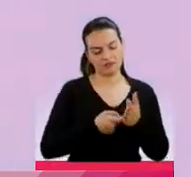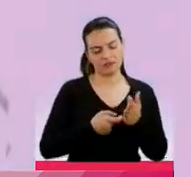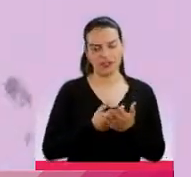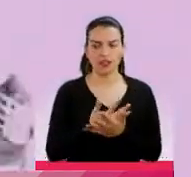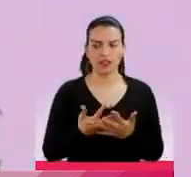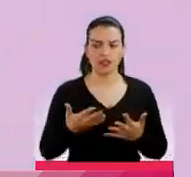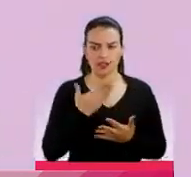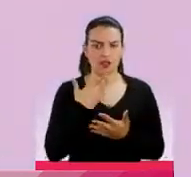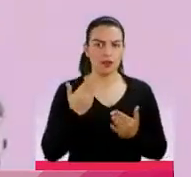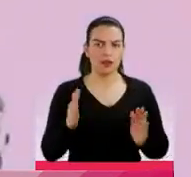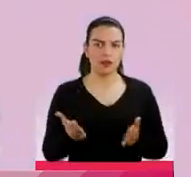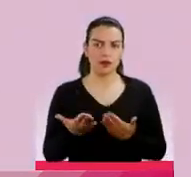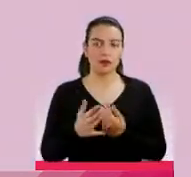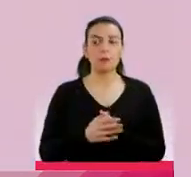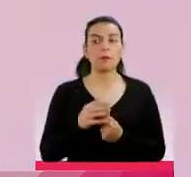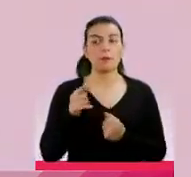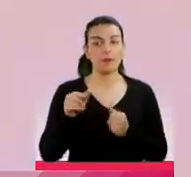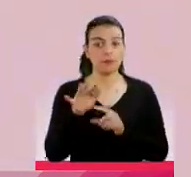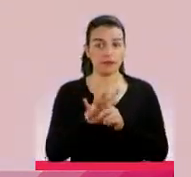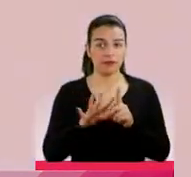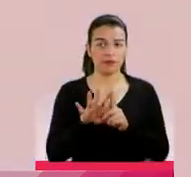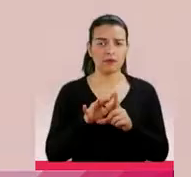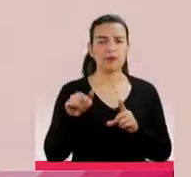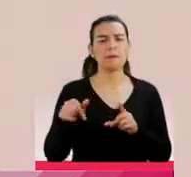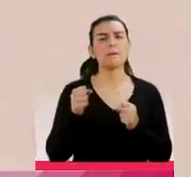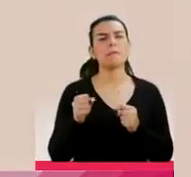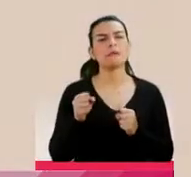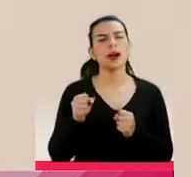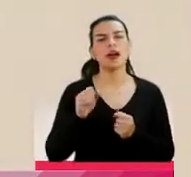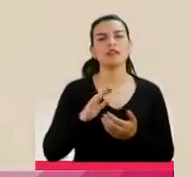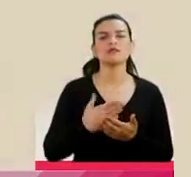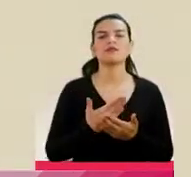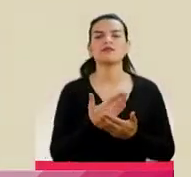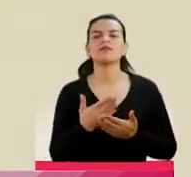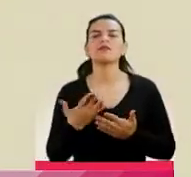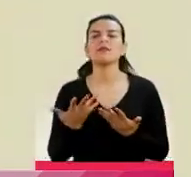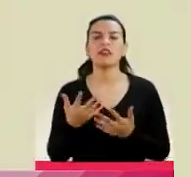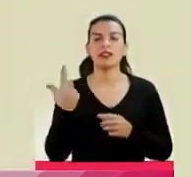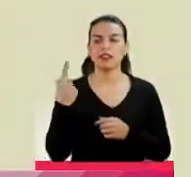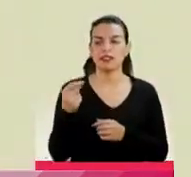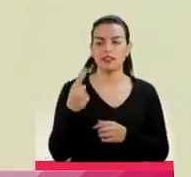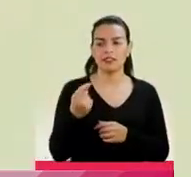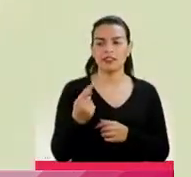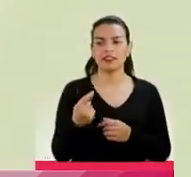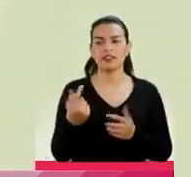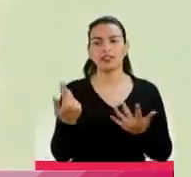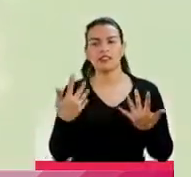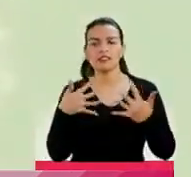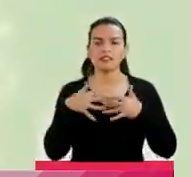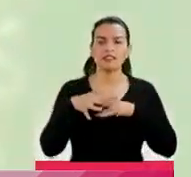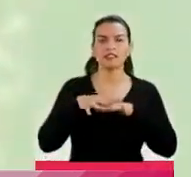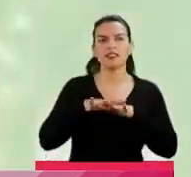El videoclip de esta canción está basado en una animación digital influenciada por el tono psicodélico de la música.